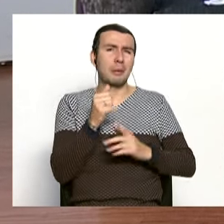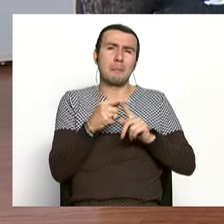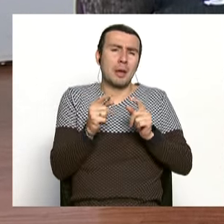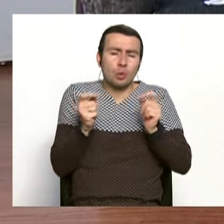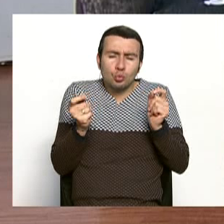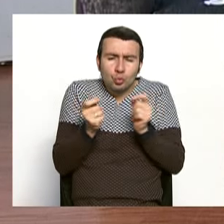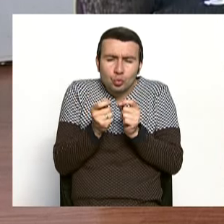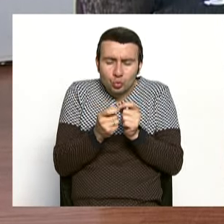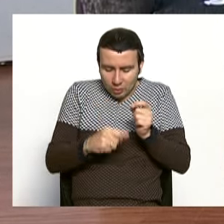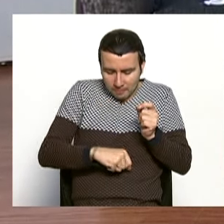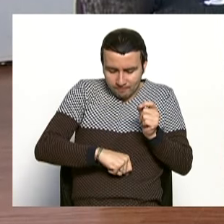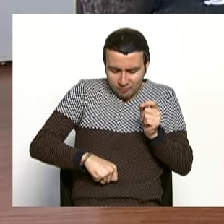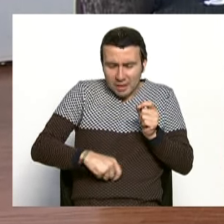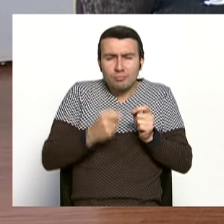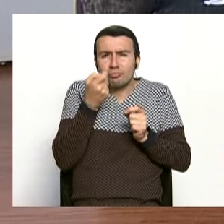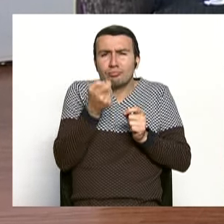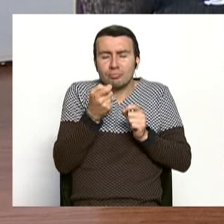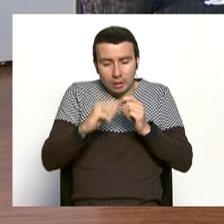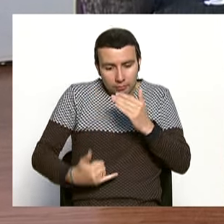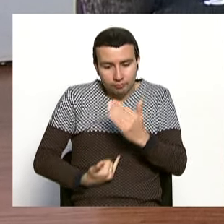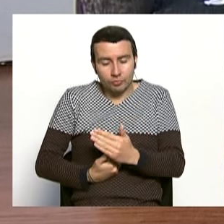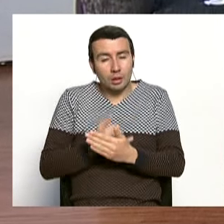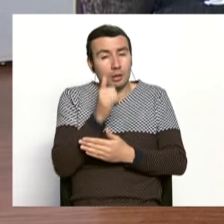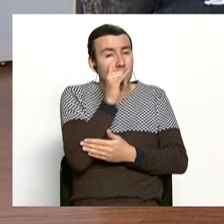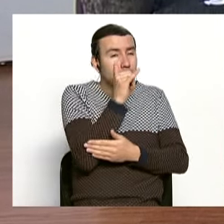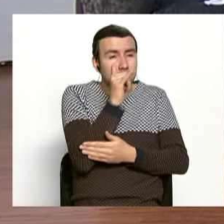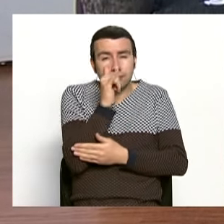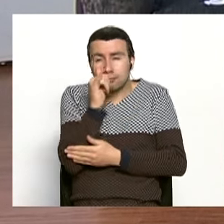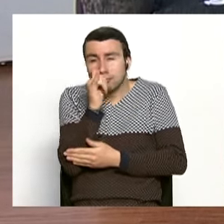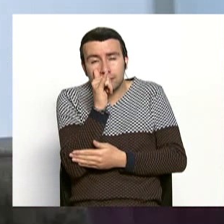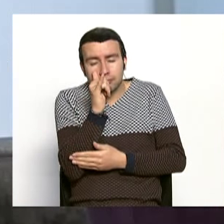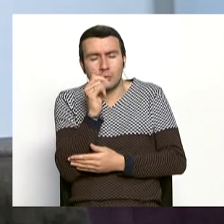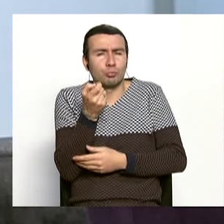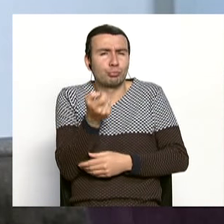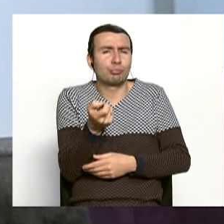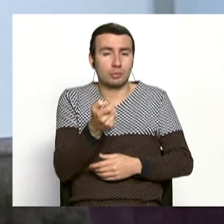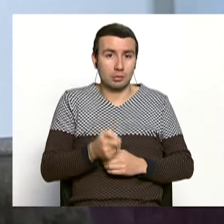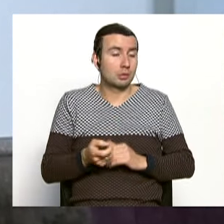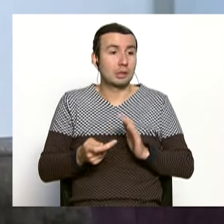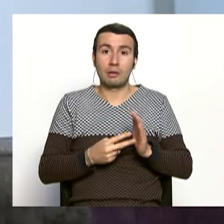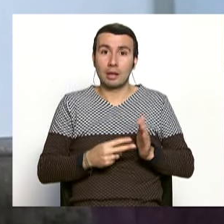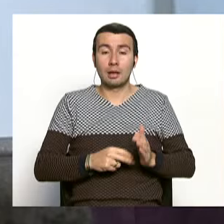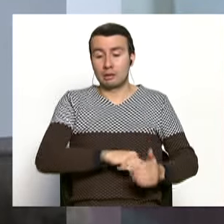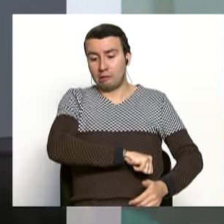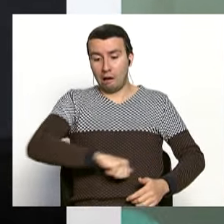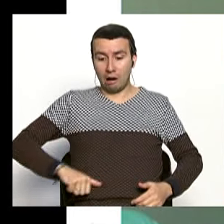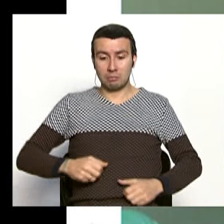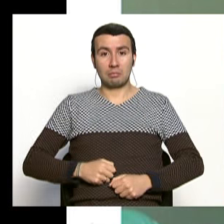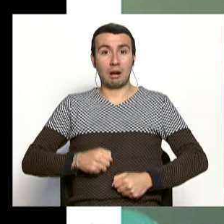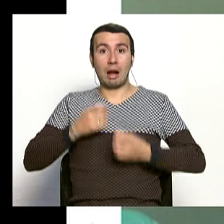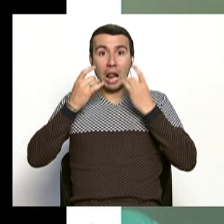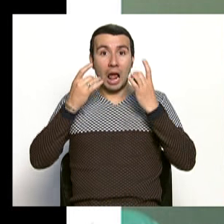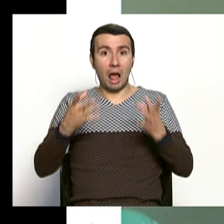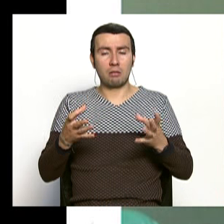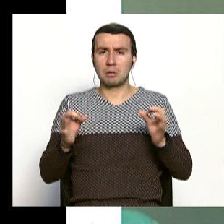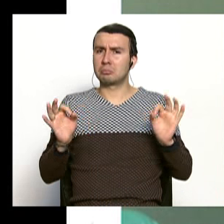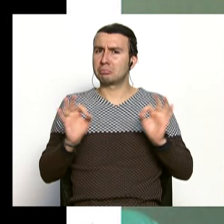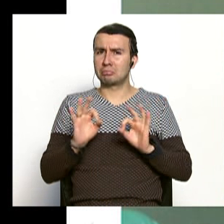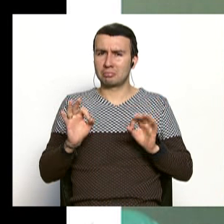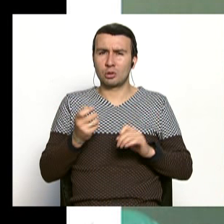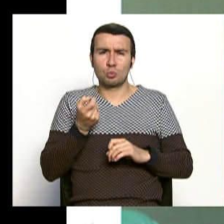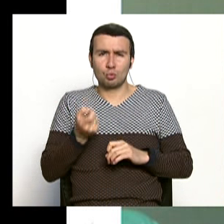incisiones como explicó ahorita el doctor Villegas eh digamos que es menos agresiva desde el punto de vista de las